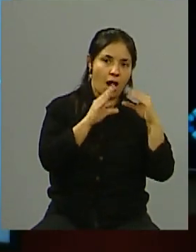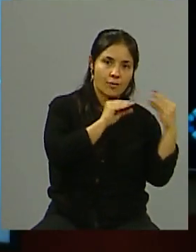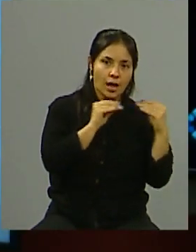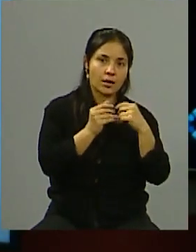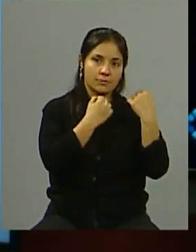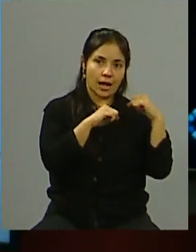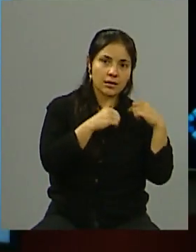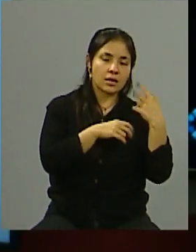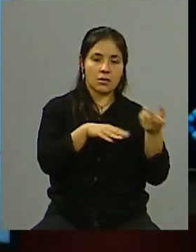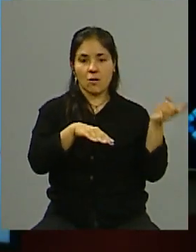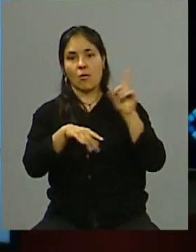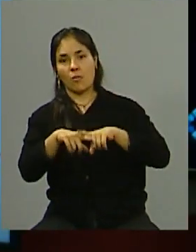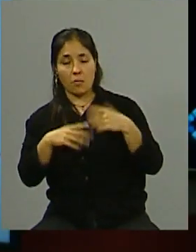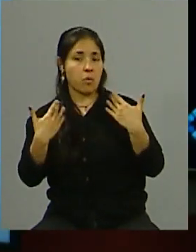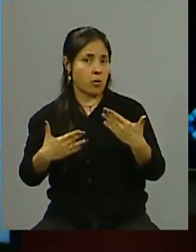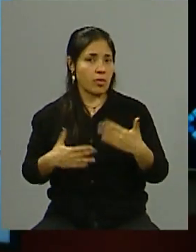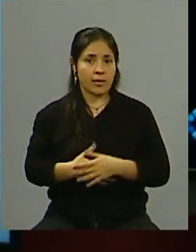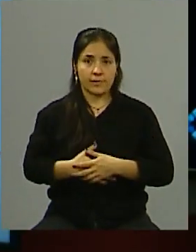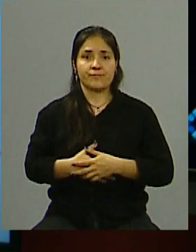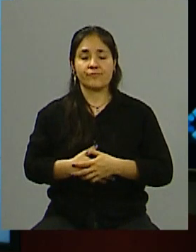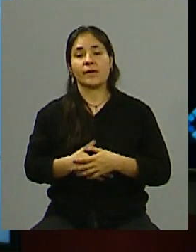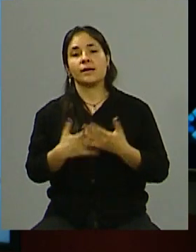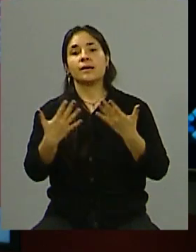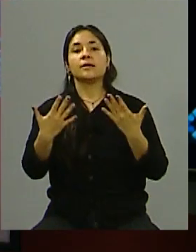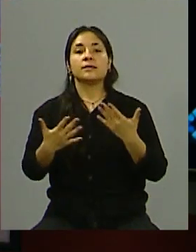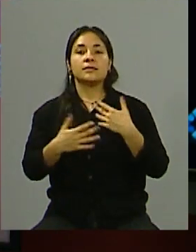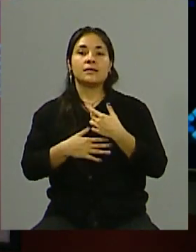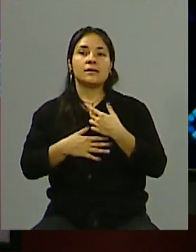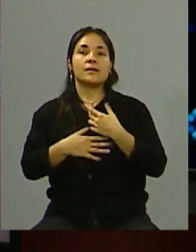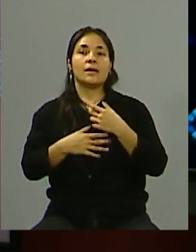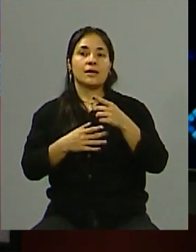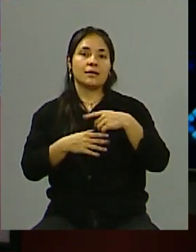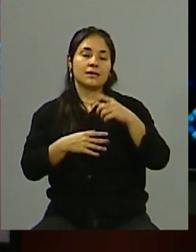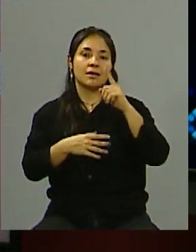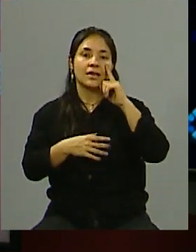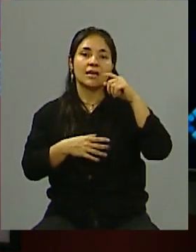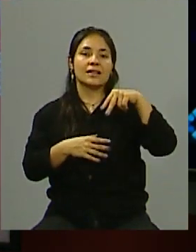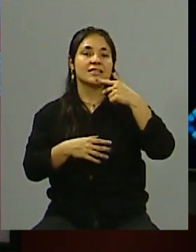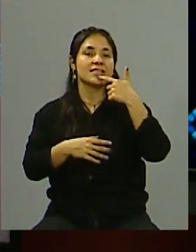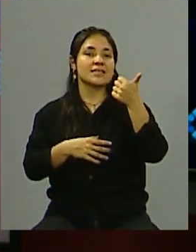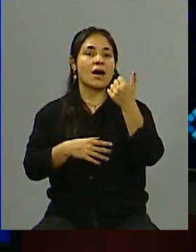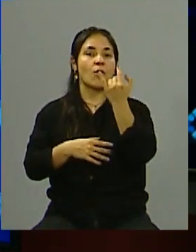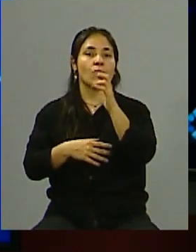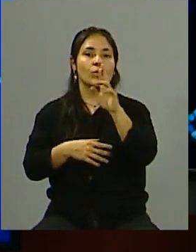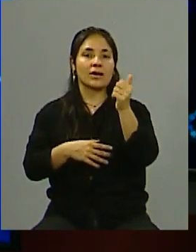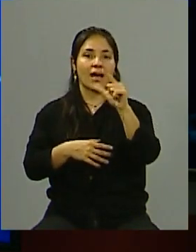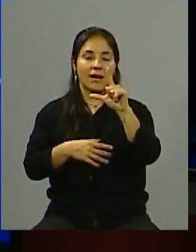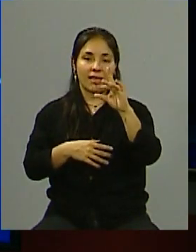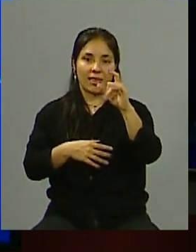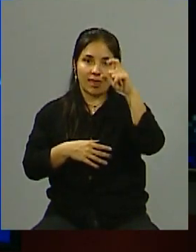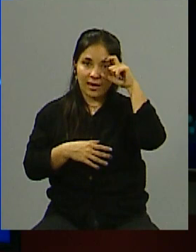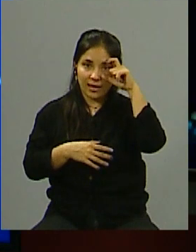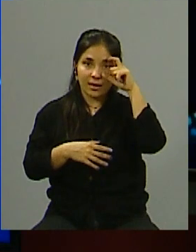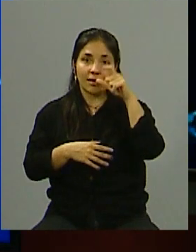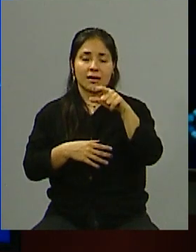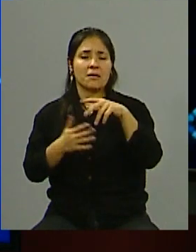Lo que uno de antemano imaginaba que podía pasar después del escándalo de Insaurralde es que hubiera un ataque, había mucha expectativa